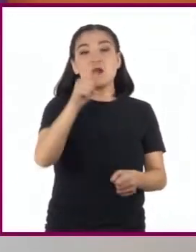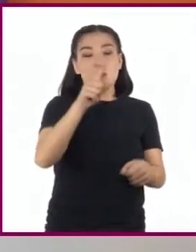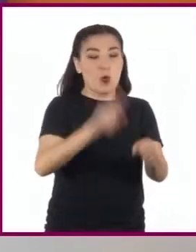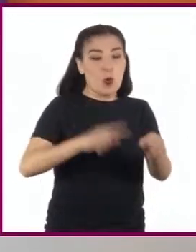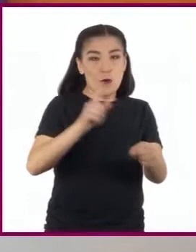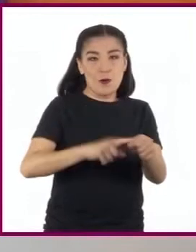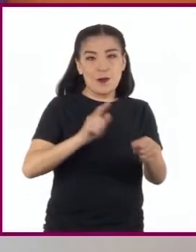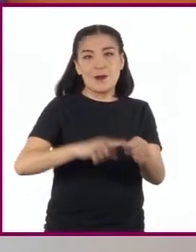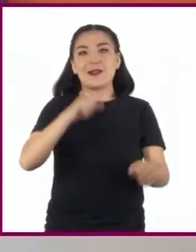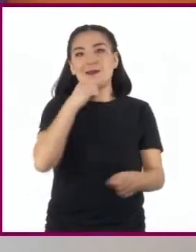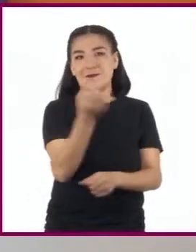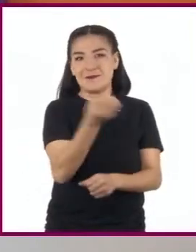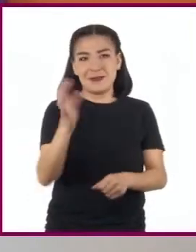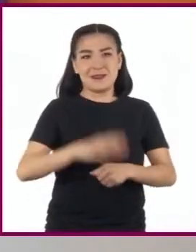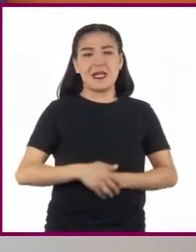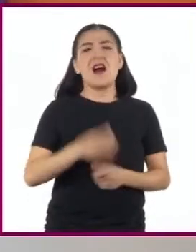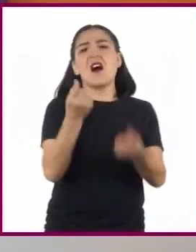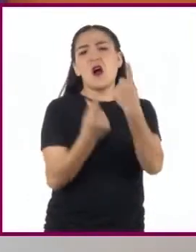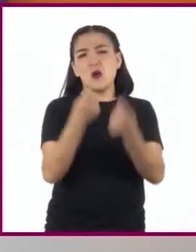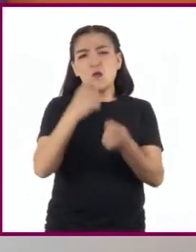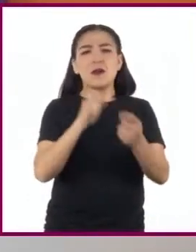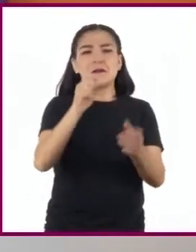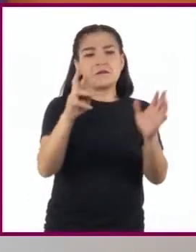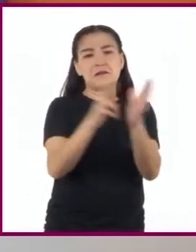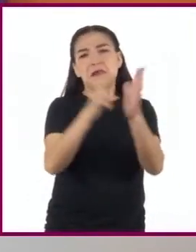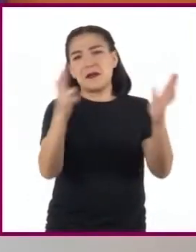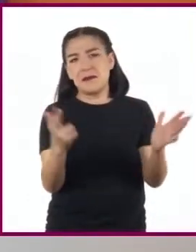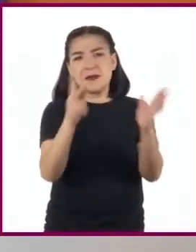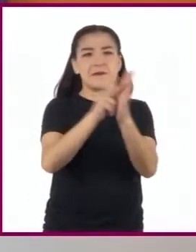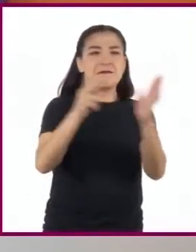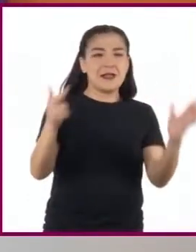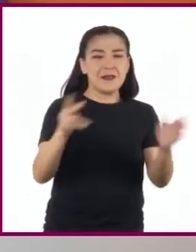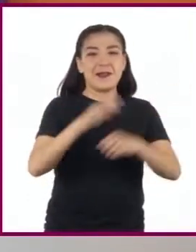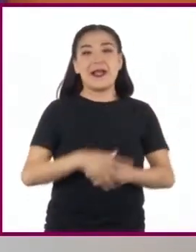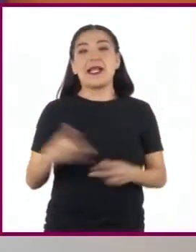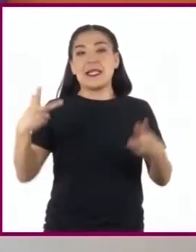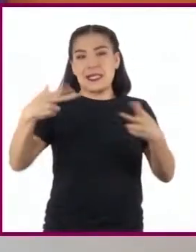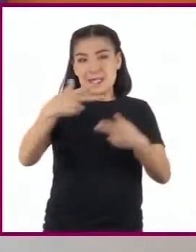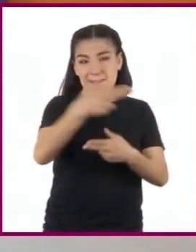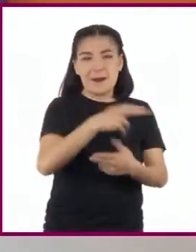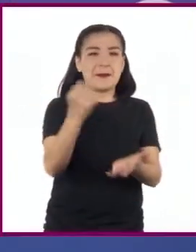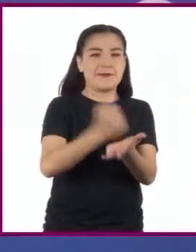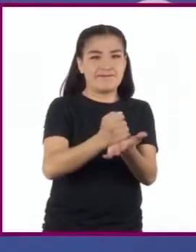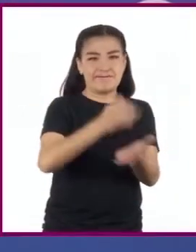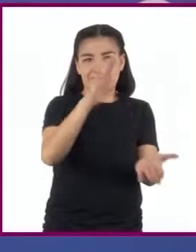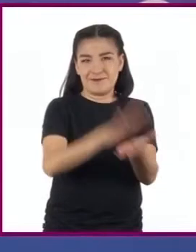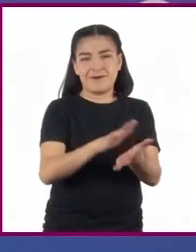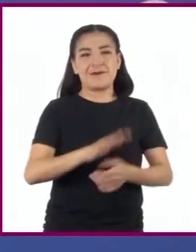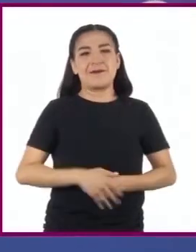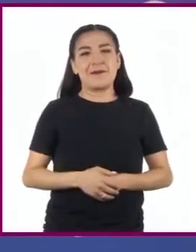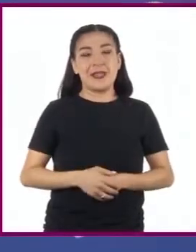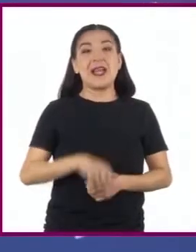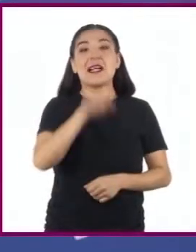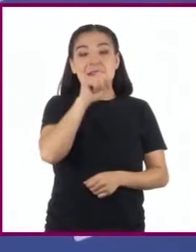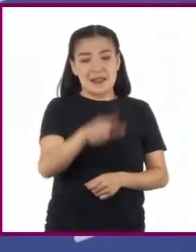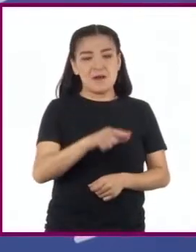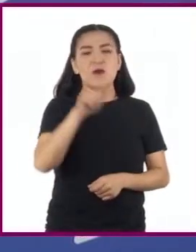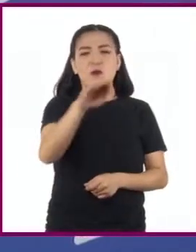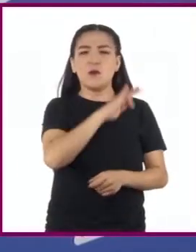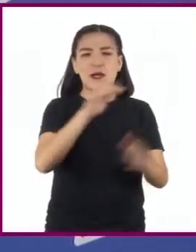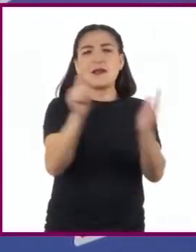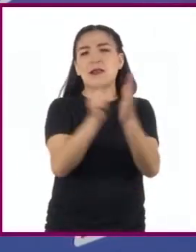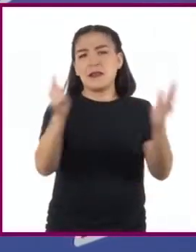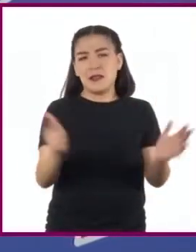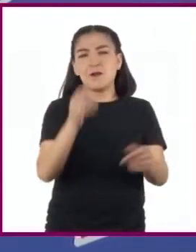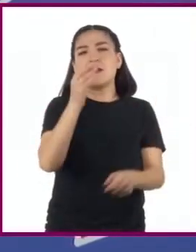colores, algunas revistas o periódicos, tijeras y pegamento. También pueden apoyarse en su